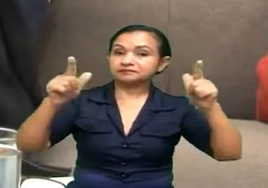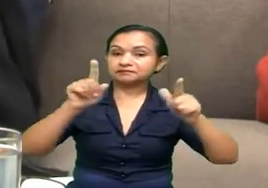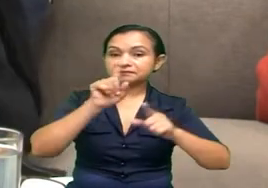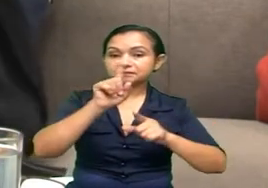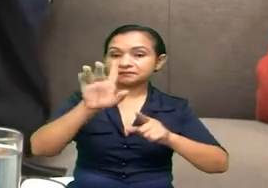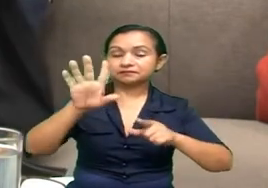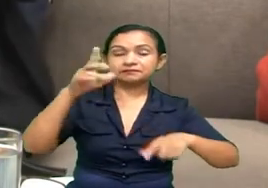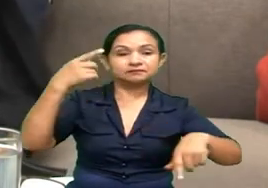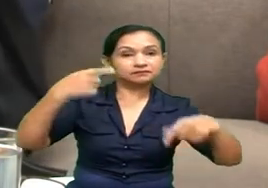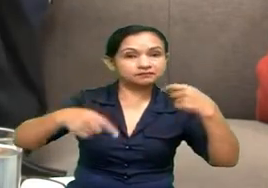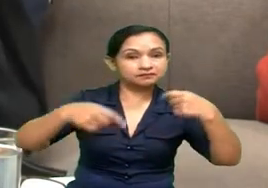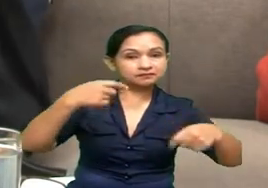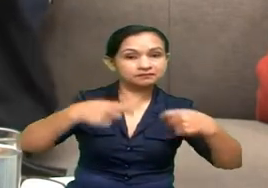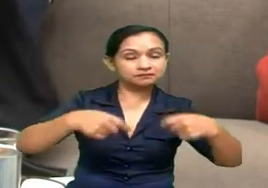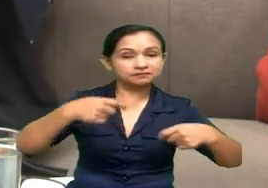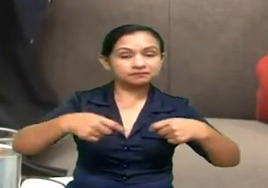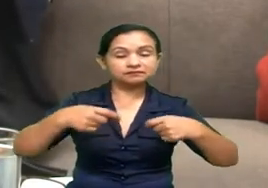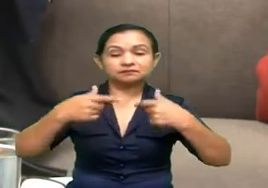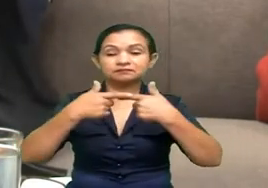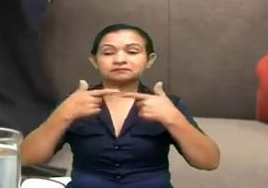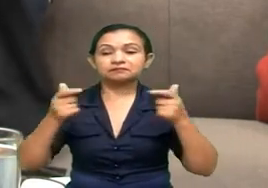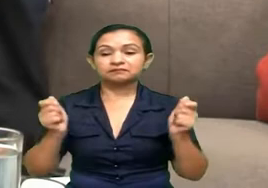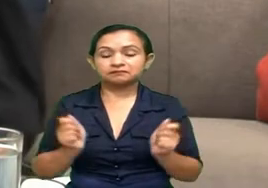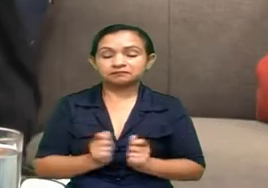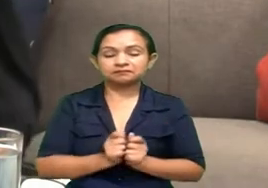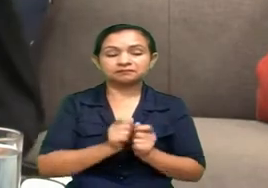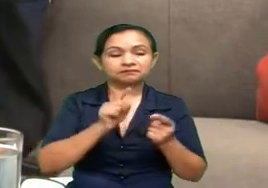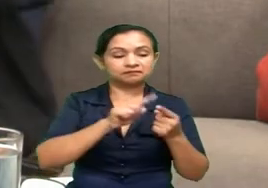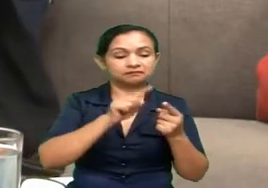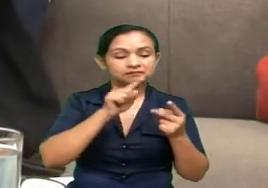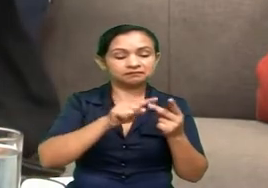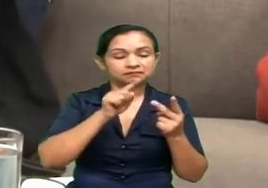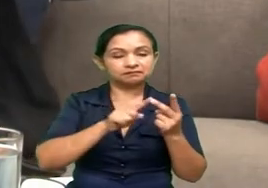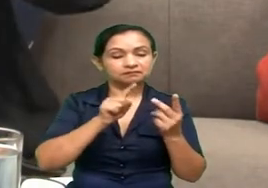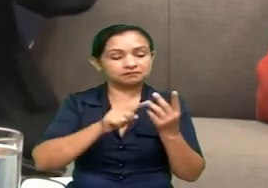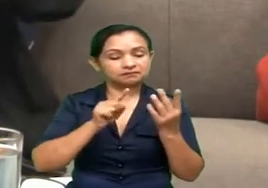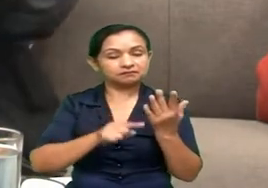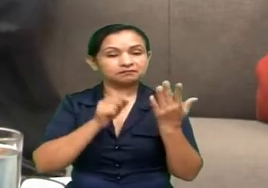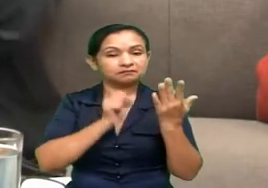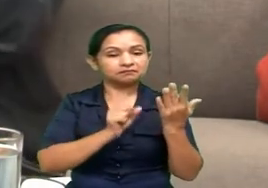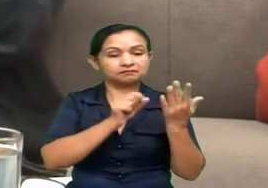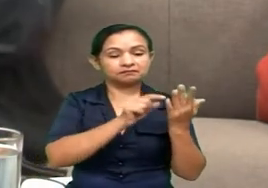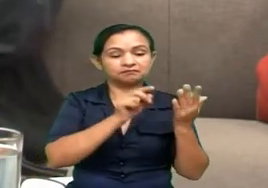de septiembre, llegó Gabino Gainza, llegó Miguel Arreinaga, llegó el otro,